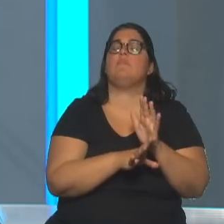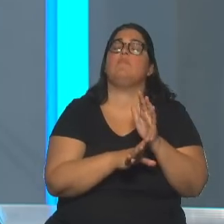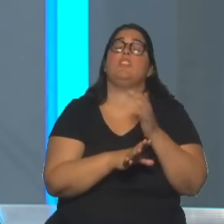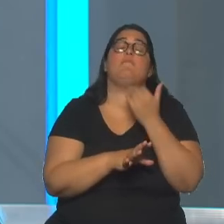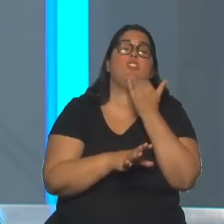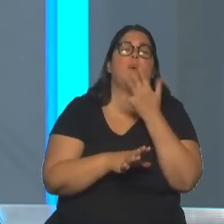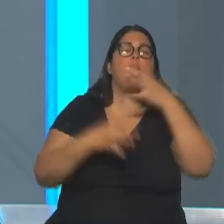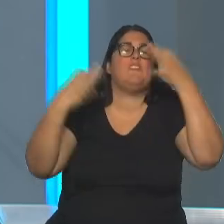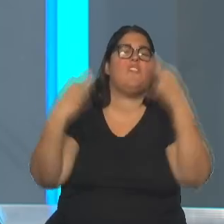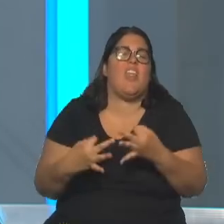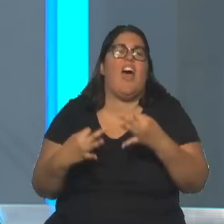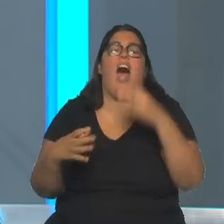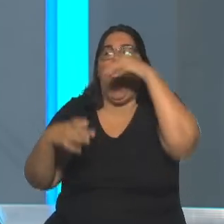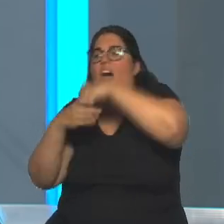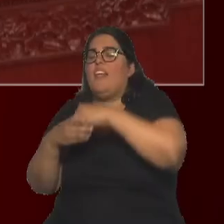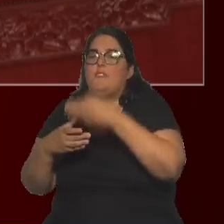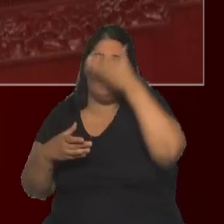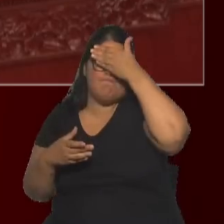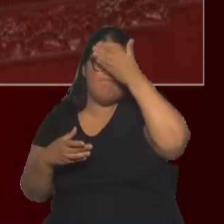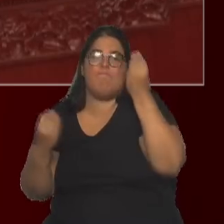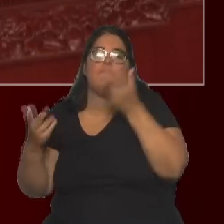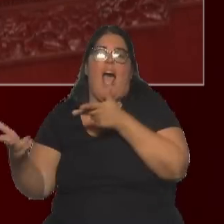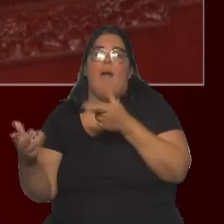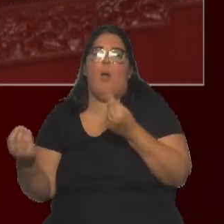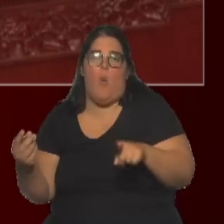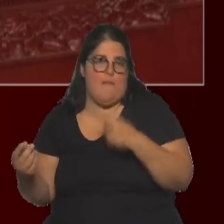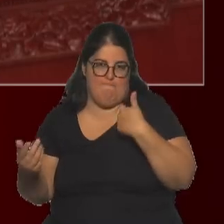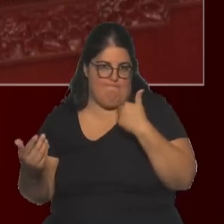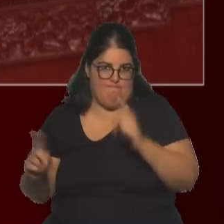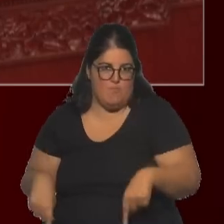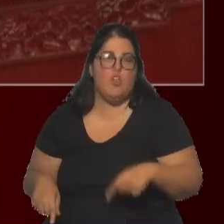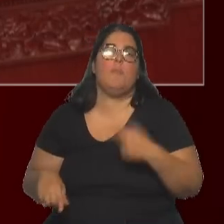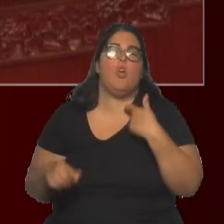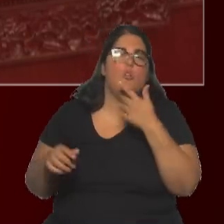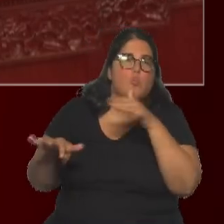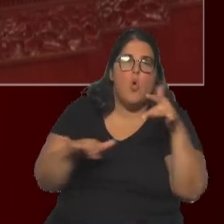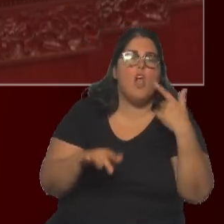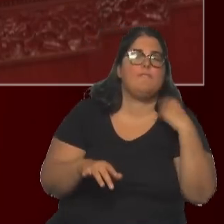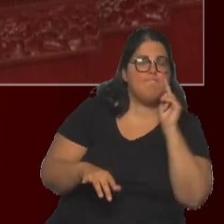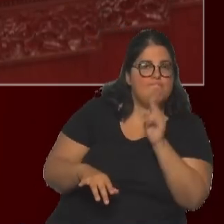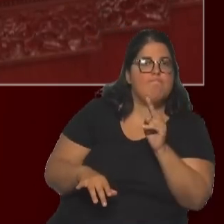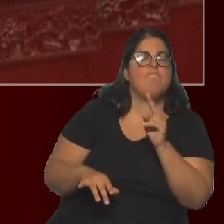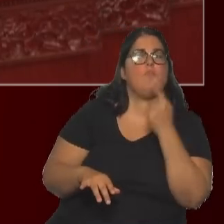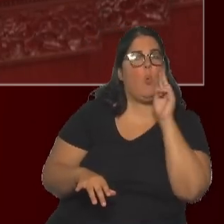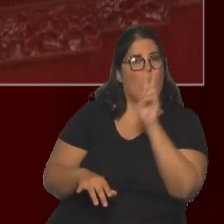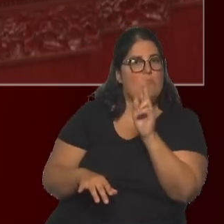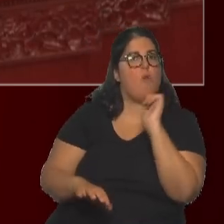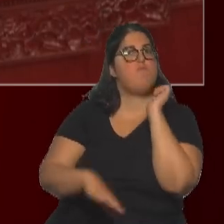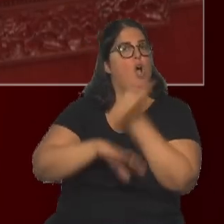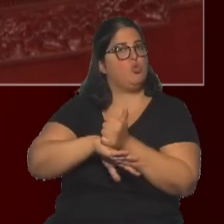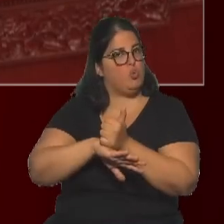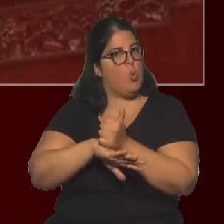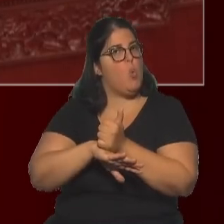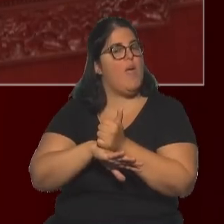difícil saber a puertas cerradas qué es lo que se habló, hemos observado una postura mucho